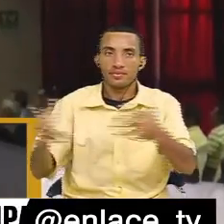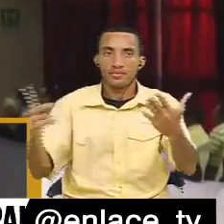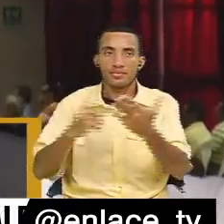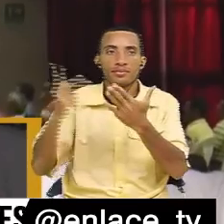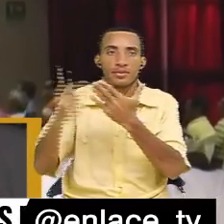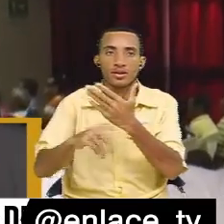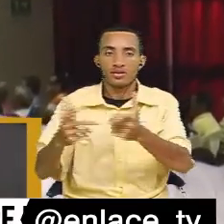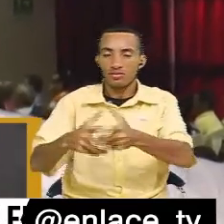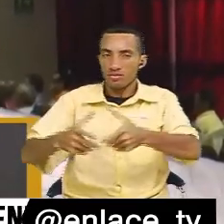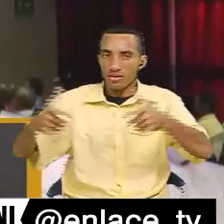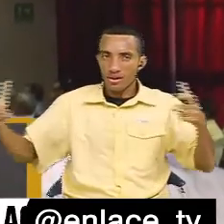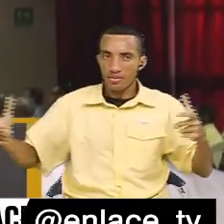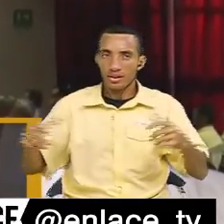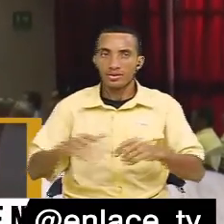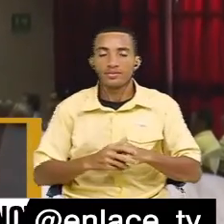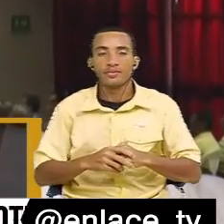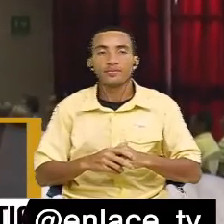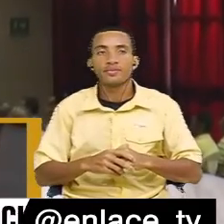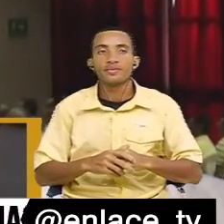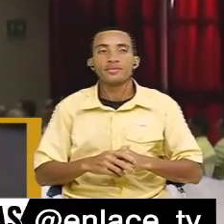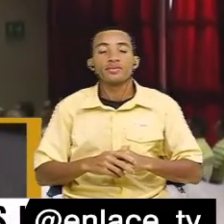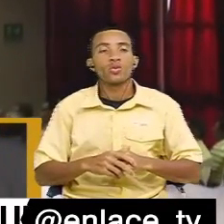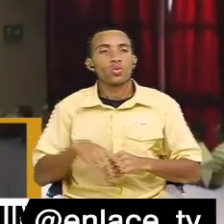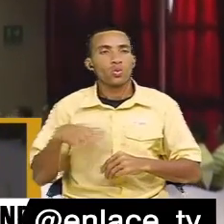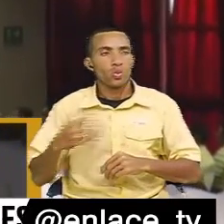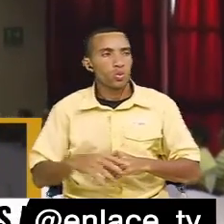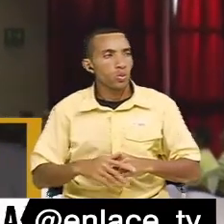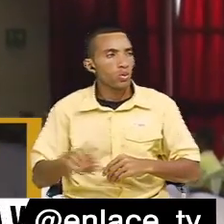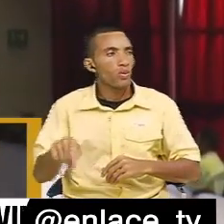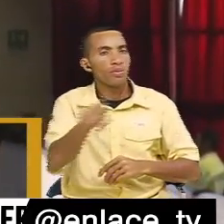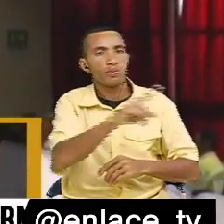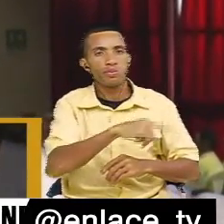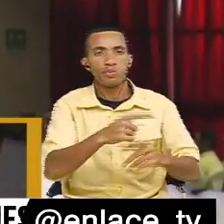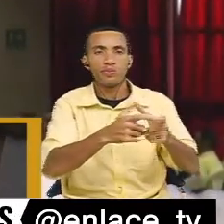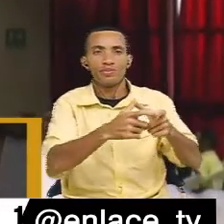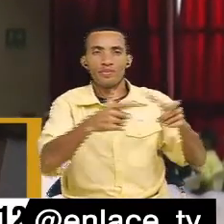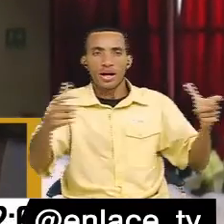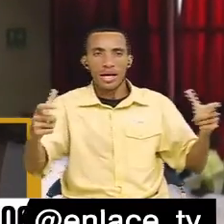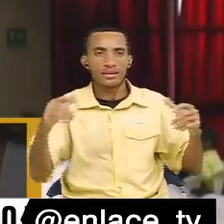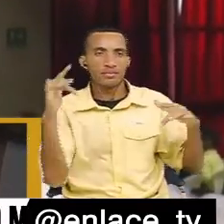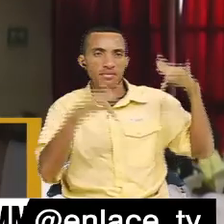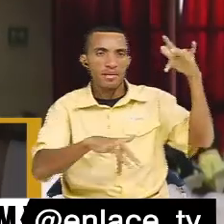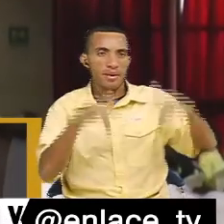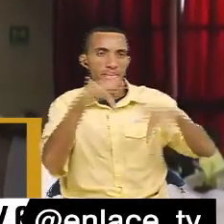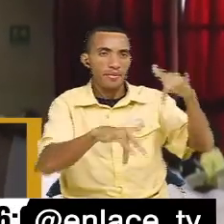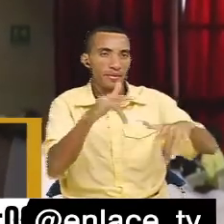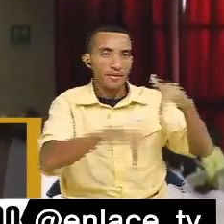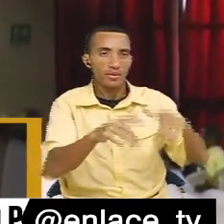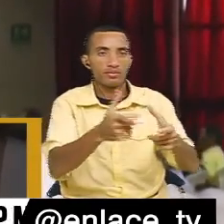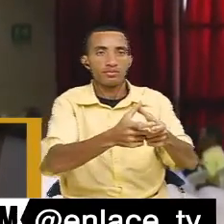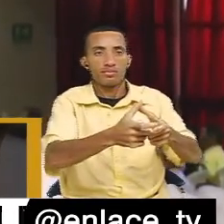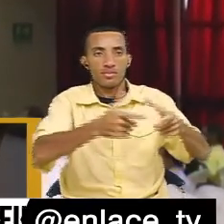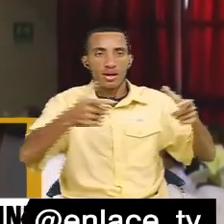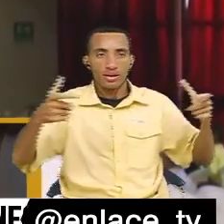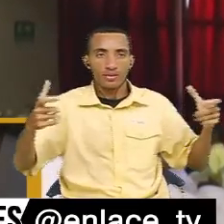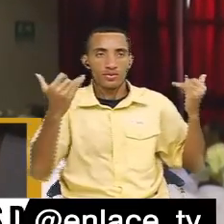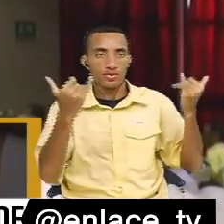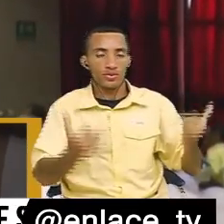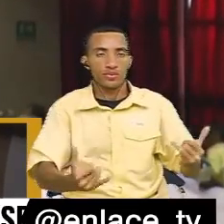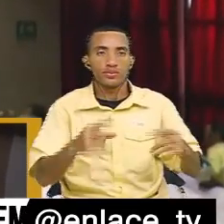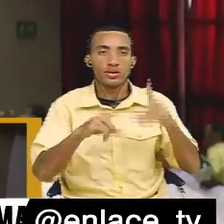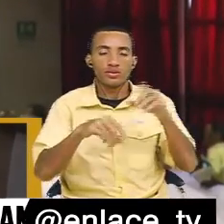Muy contentos de ver el alto grado de convocatoria y la participación multitudinaria hoy de los